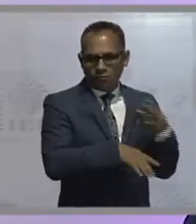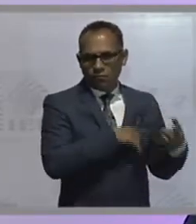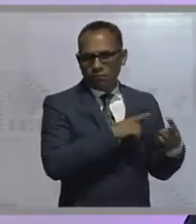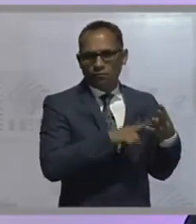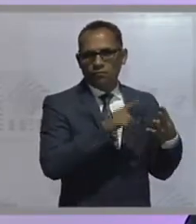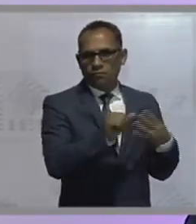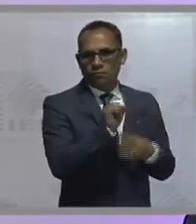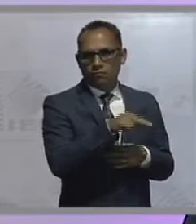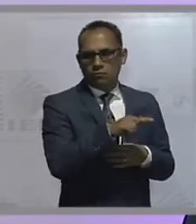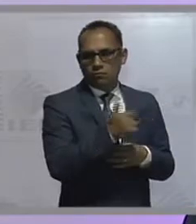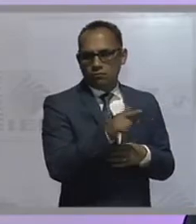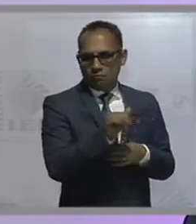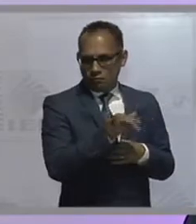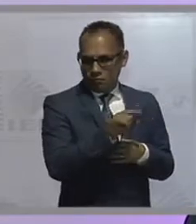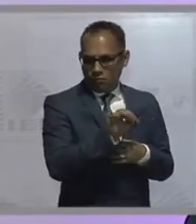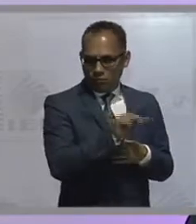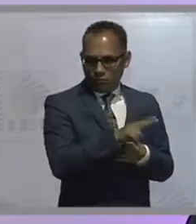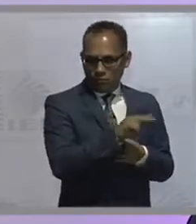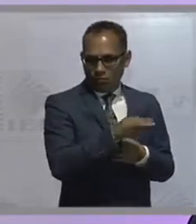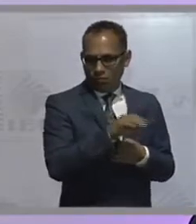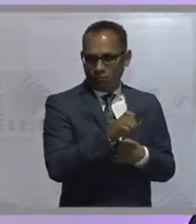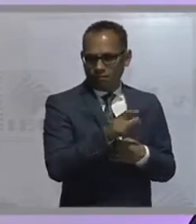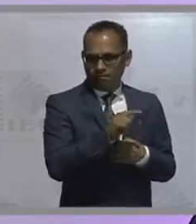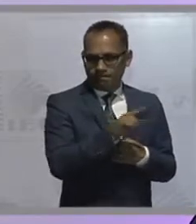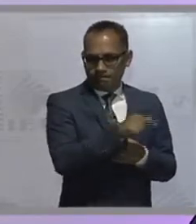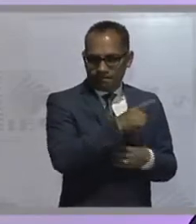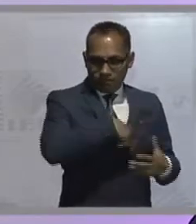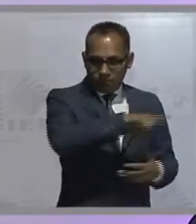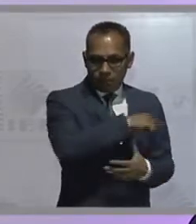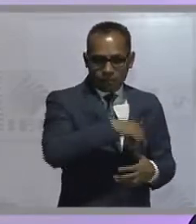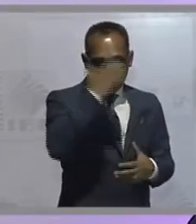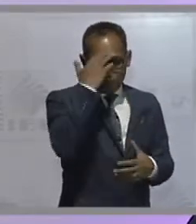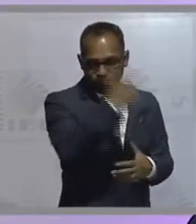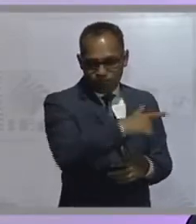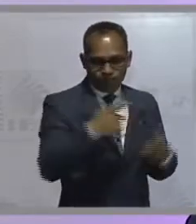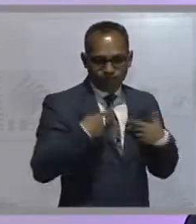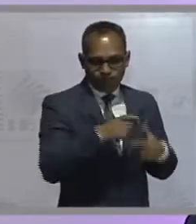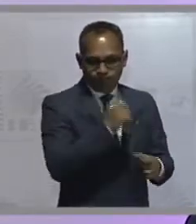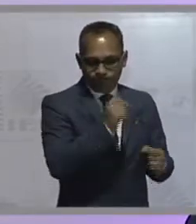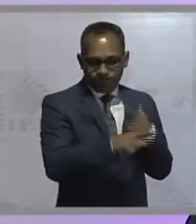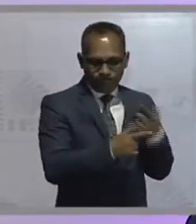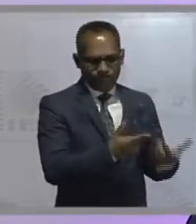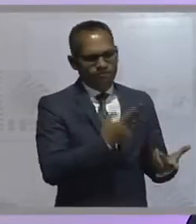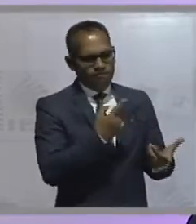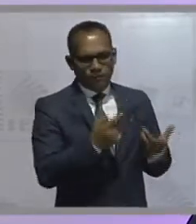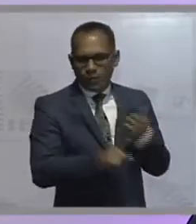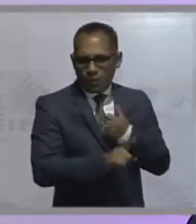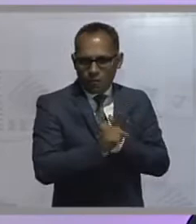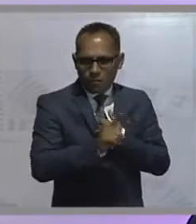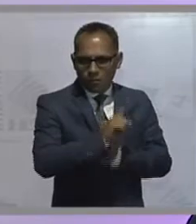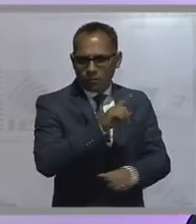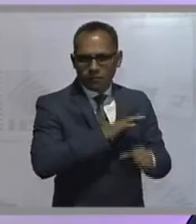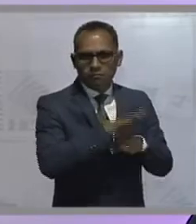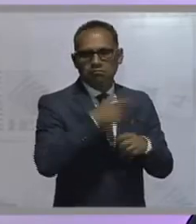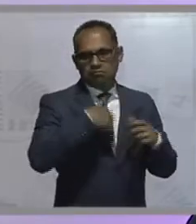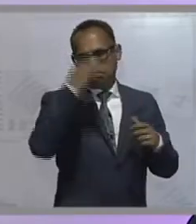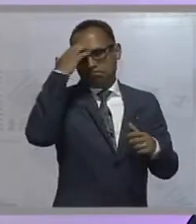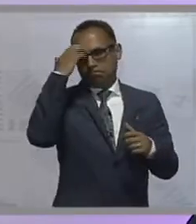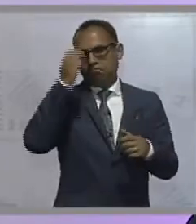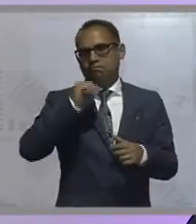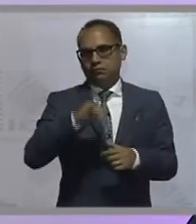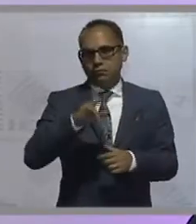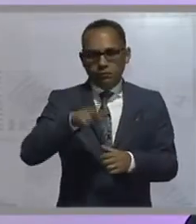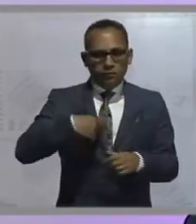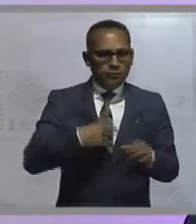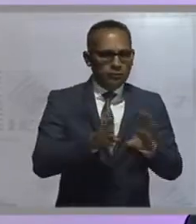mezquititlán centraré mi trabajo legislativo en dos vertientes 1 recuperar la vocación agrícola y ganadera de